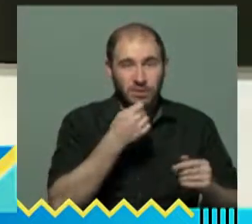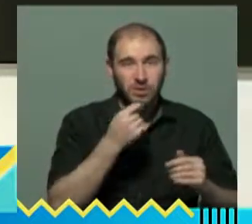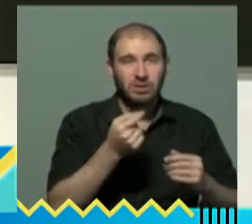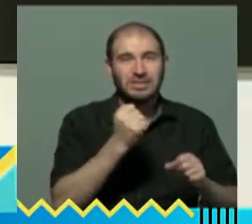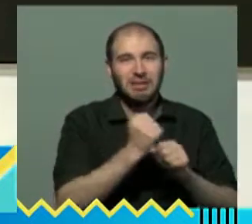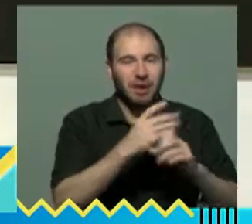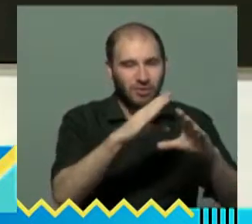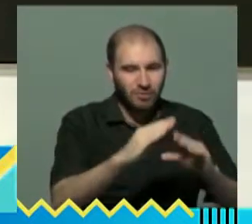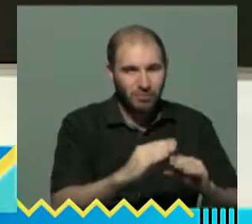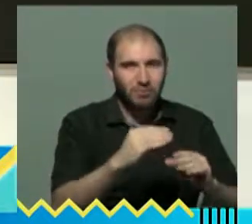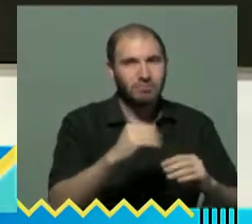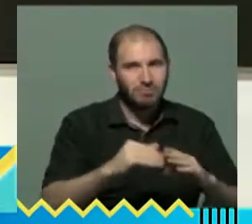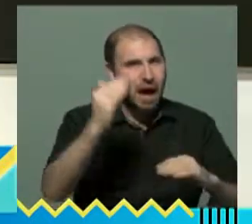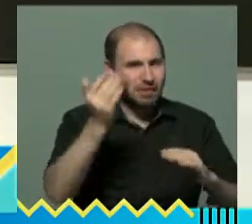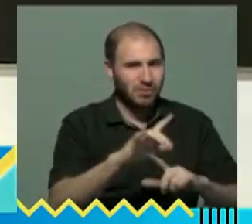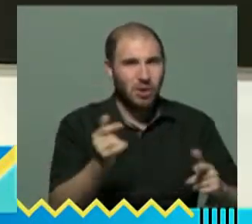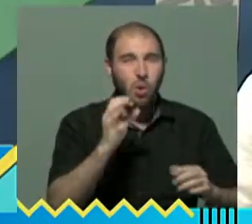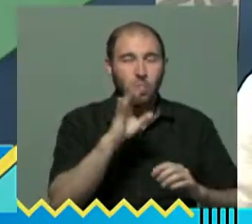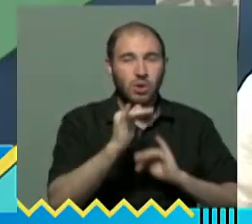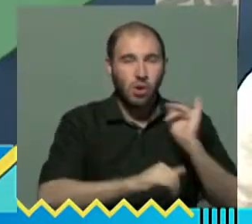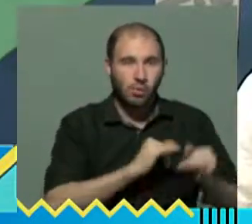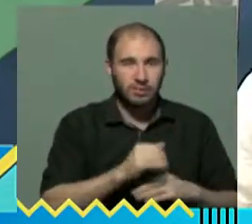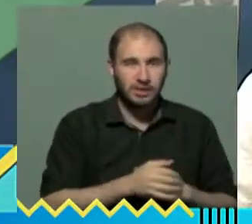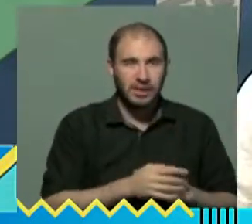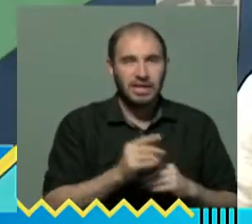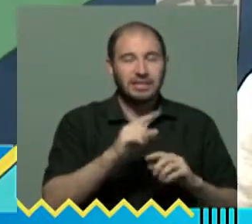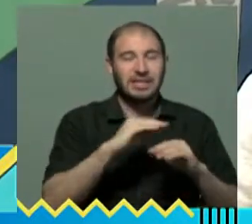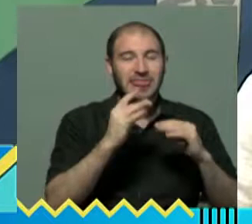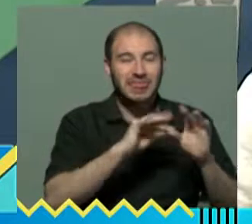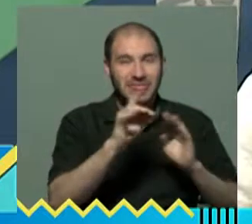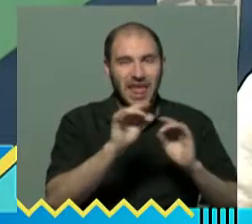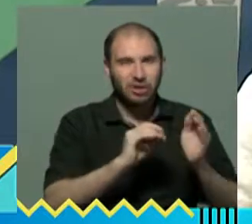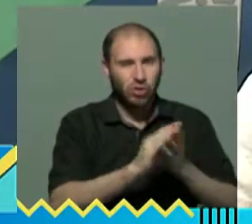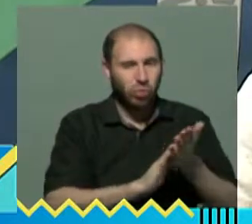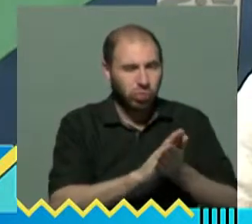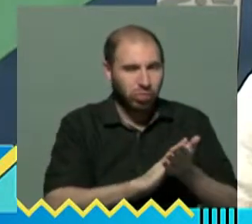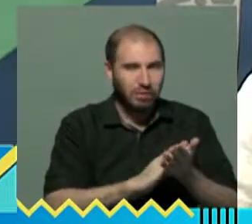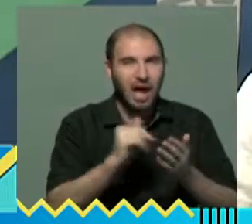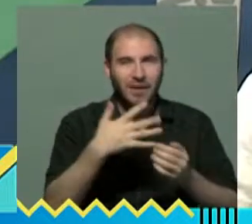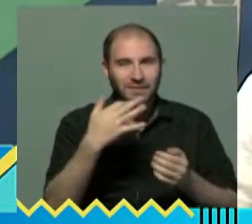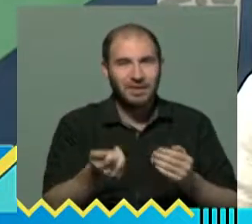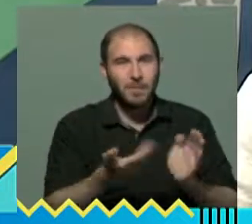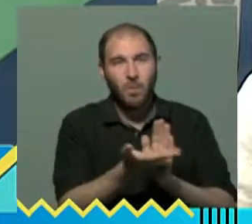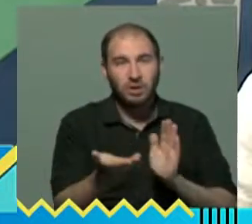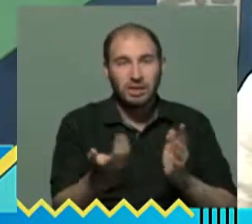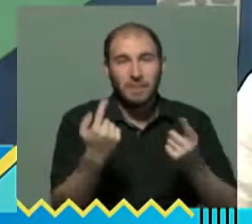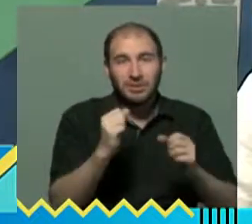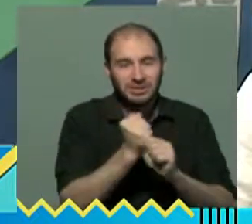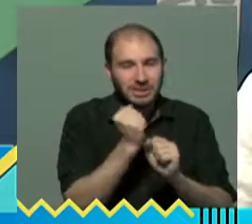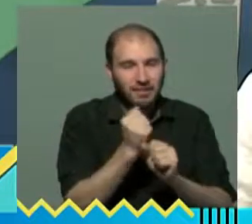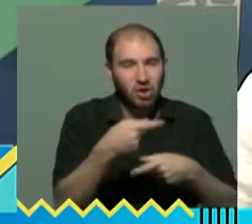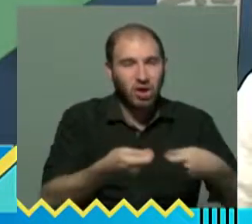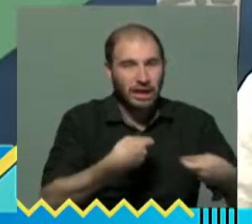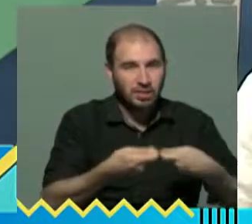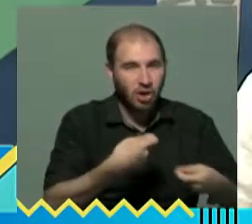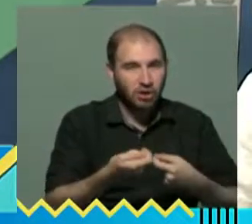la desocupación. No. Lo único que dijeron fue, había una cifra que estaba dibujada, hoy traemos a la realidad la cifra, pero no se ha trabajado para